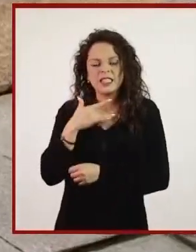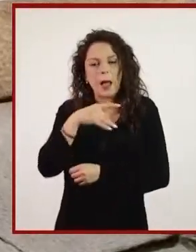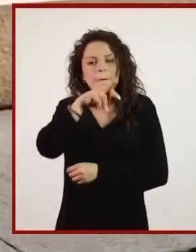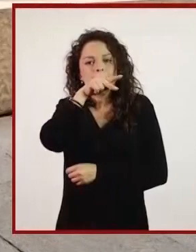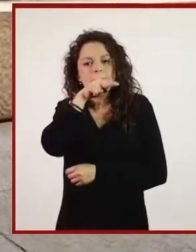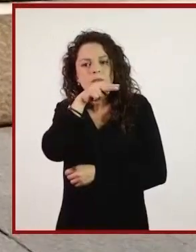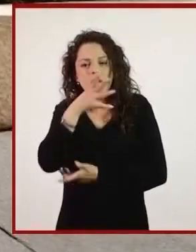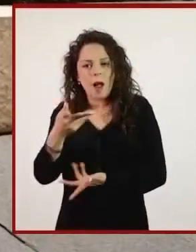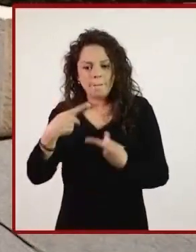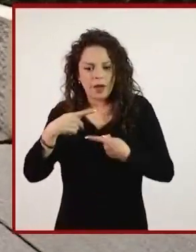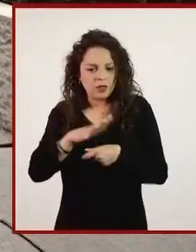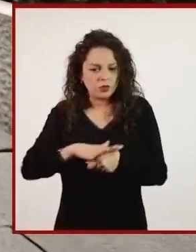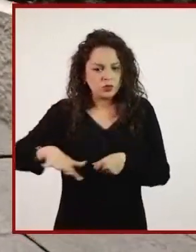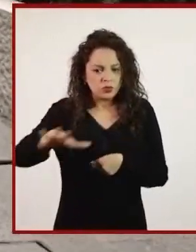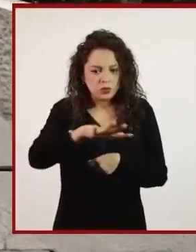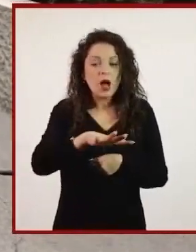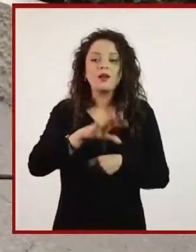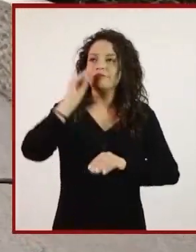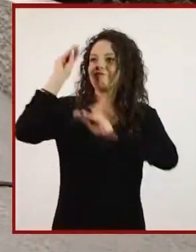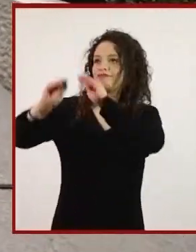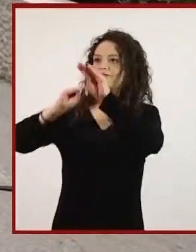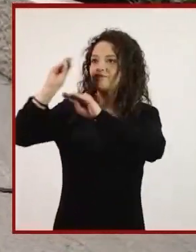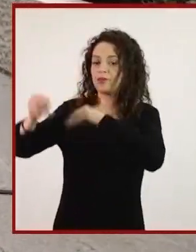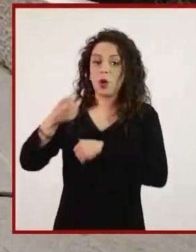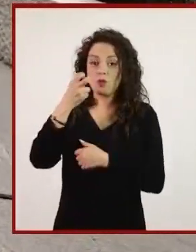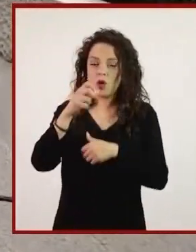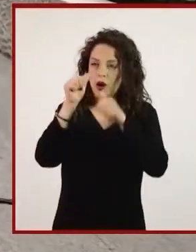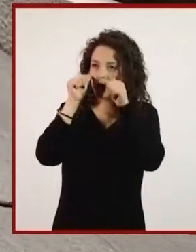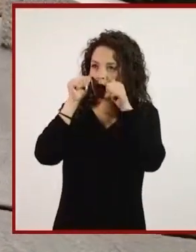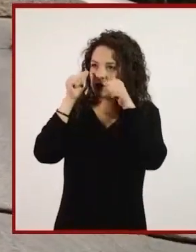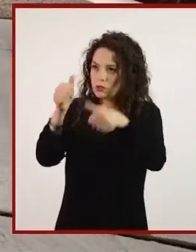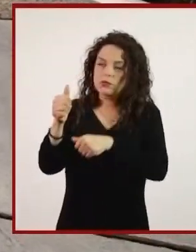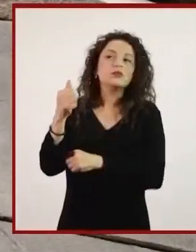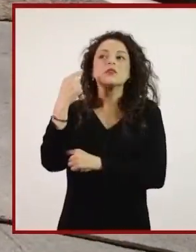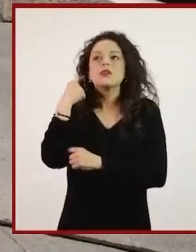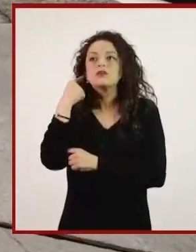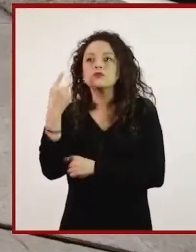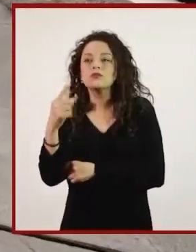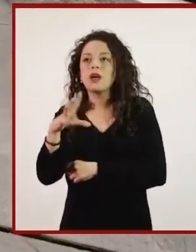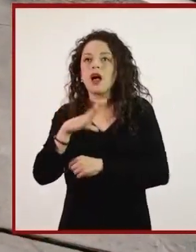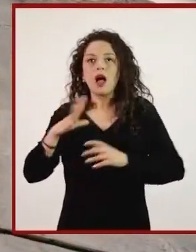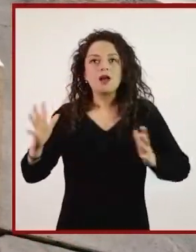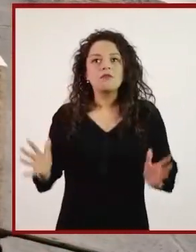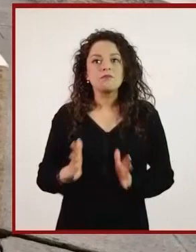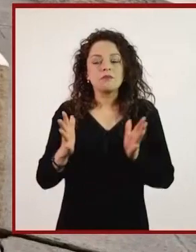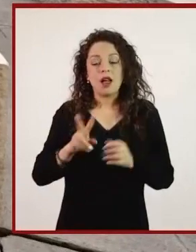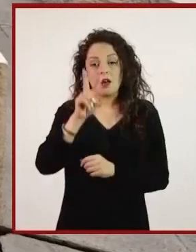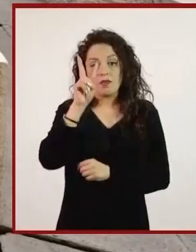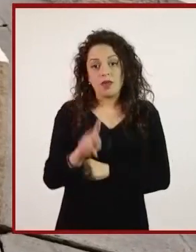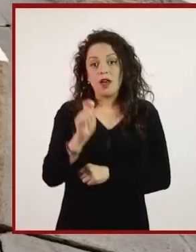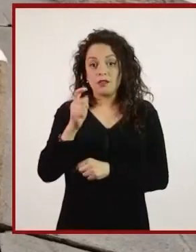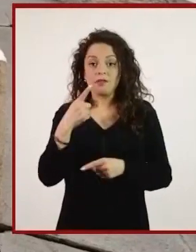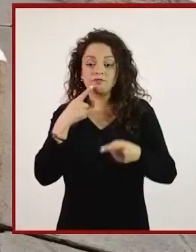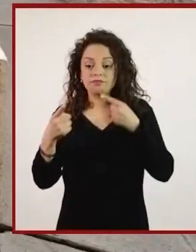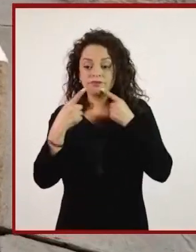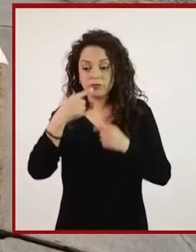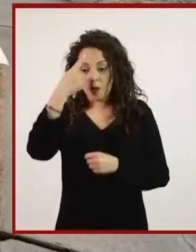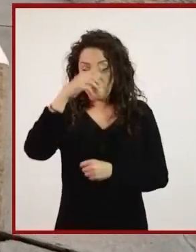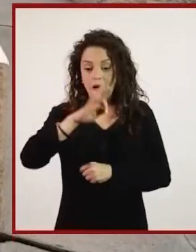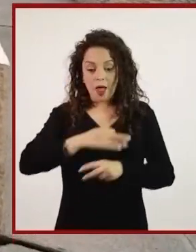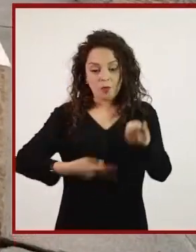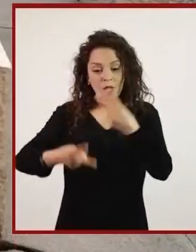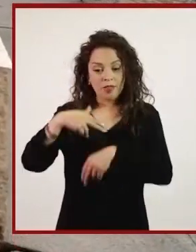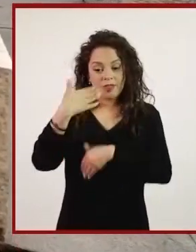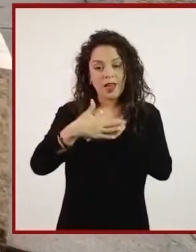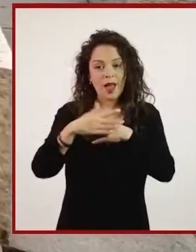expresión social que expresa lo que preocupa, siente y emociona a un pueblo. Y por lo mismo, la atención, escucha y